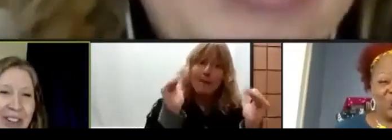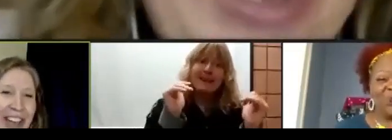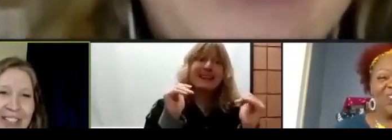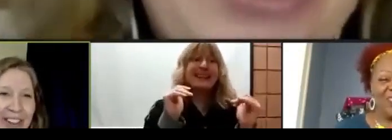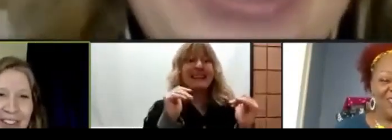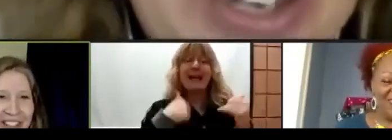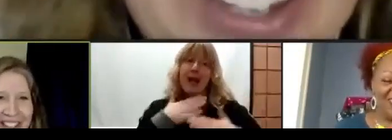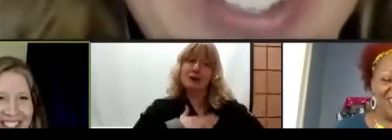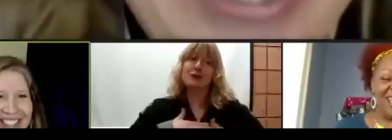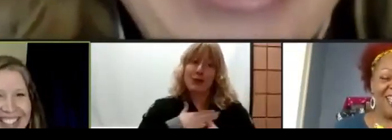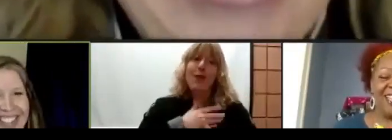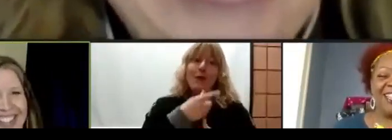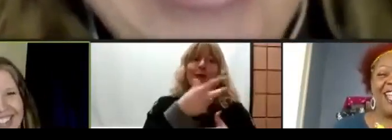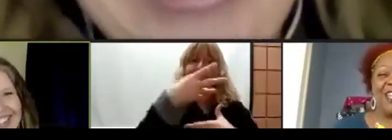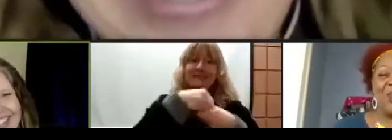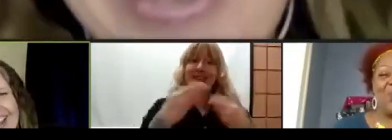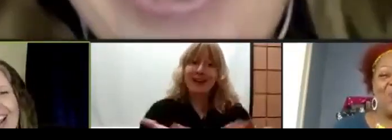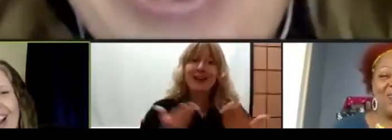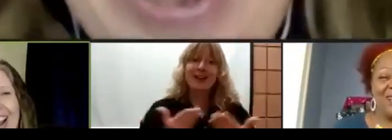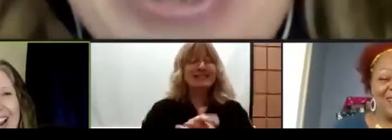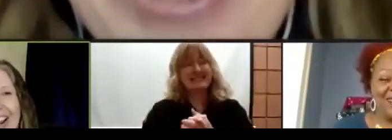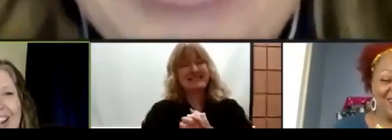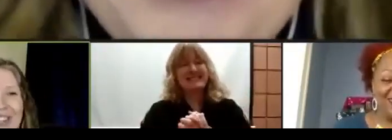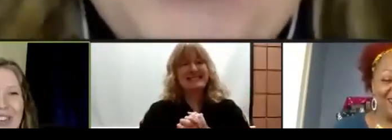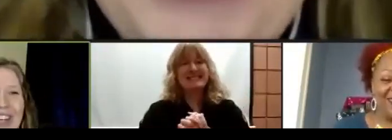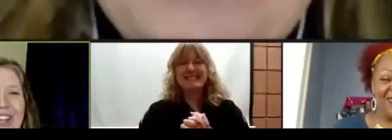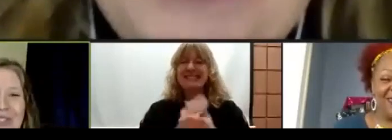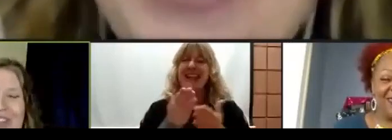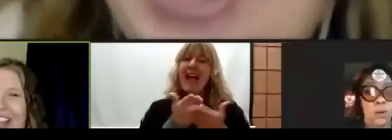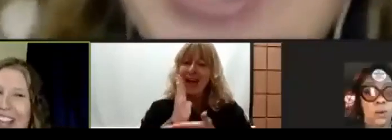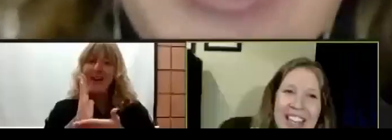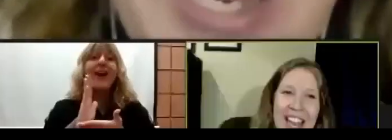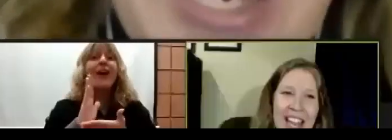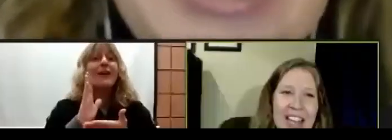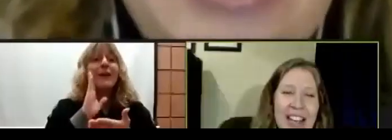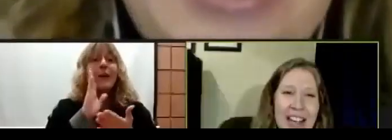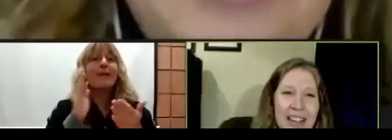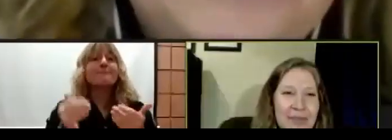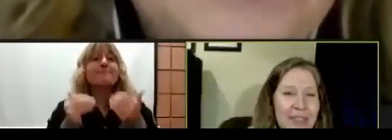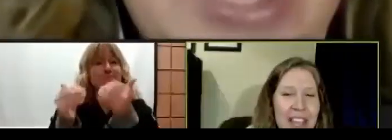verte la semana que entra me da mucho gusto verte ok pues vamos a seguirle